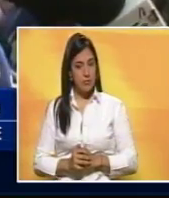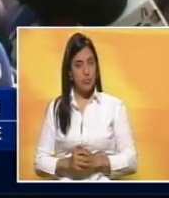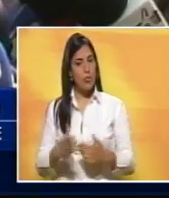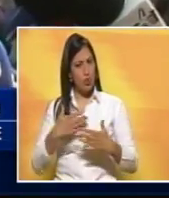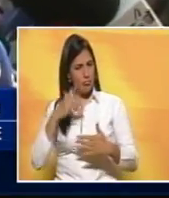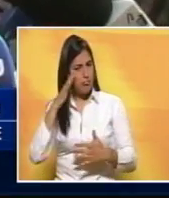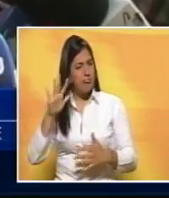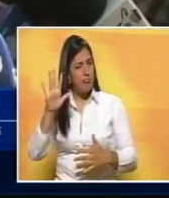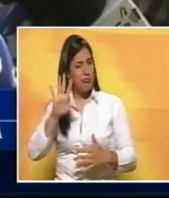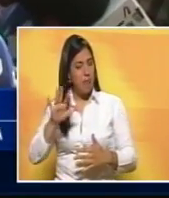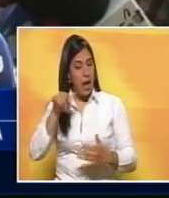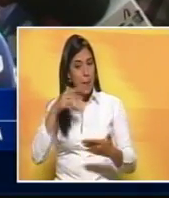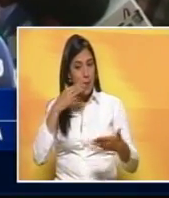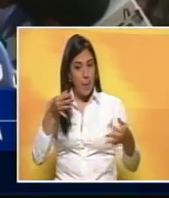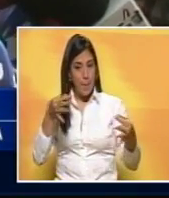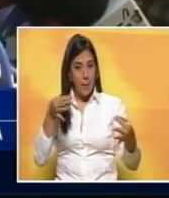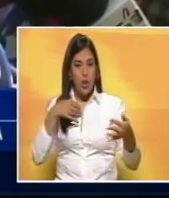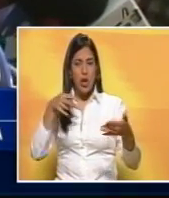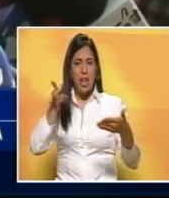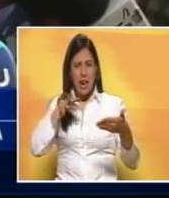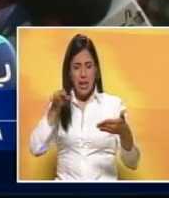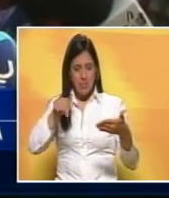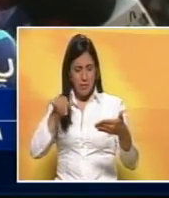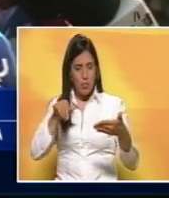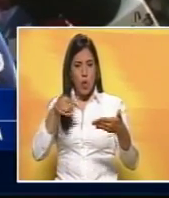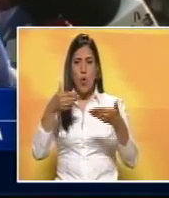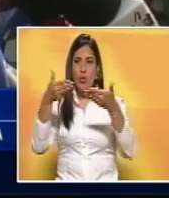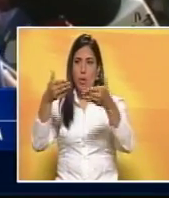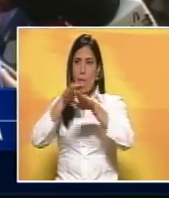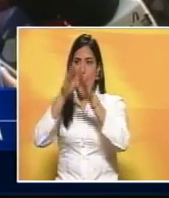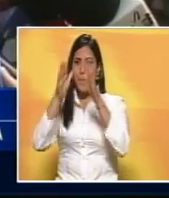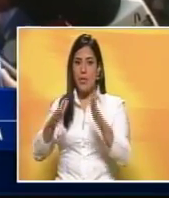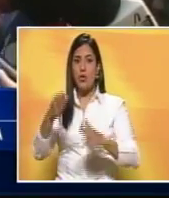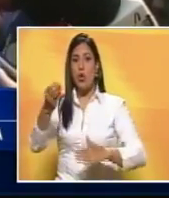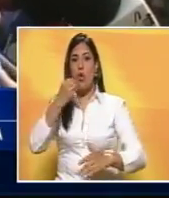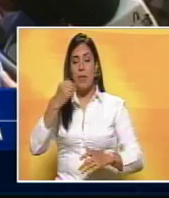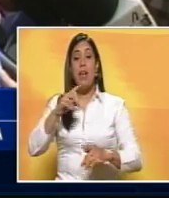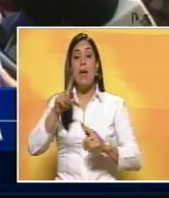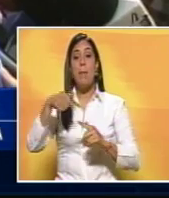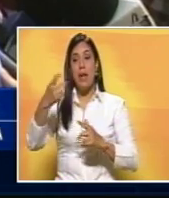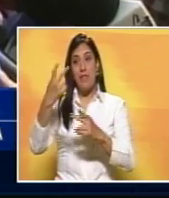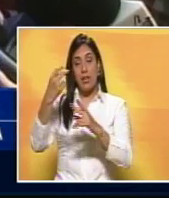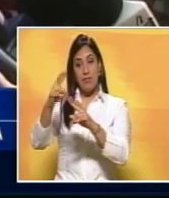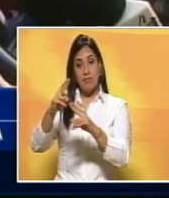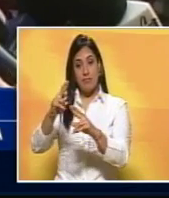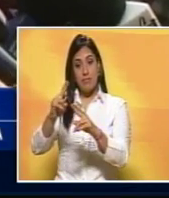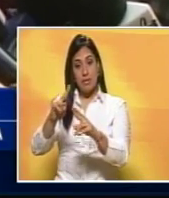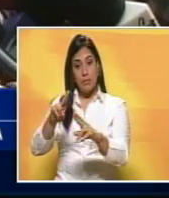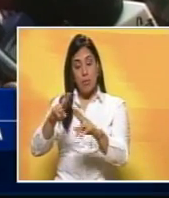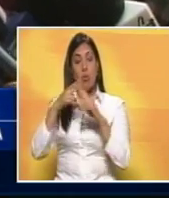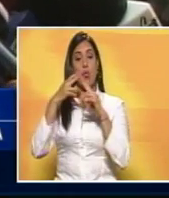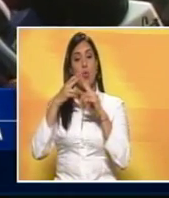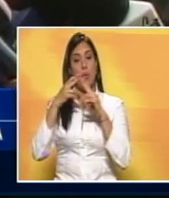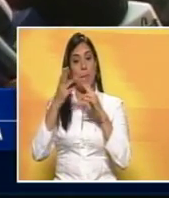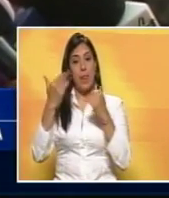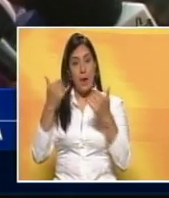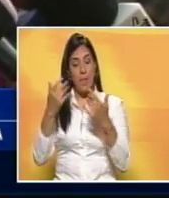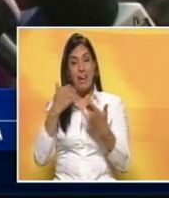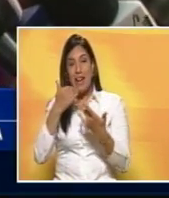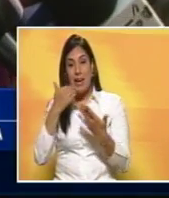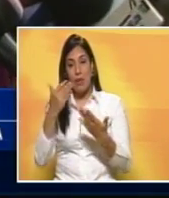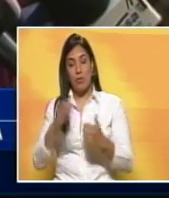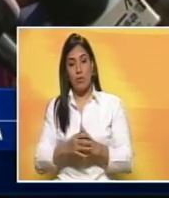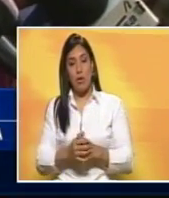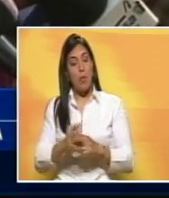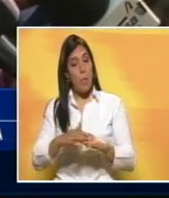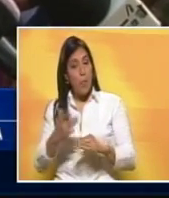Yo considero que si ese documento es leído hoy mismo por el ministro de Alimentación, ya para mañana deberíamos nosotros estar recibiendo una